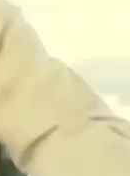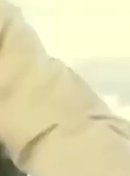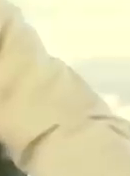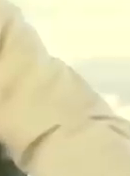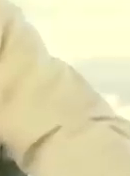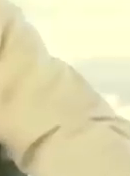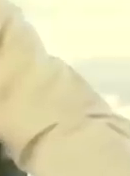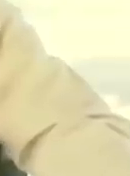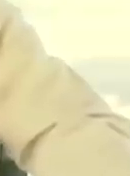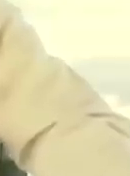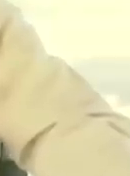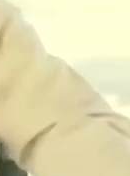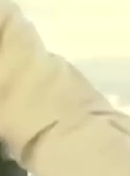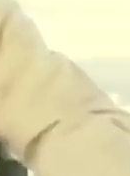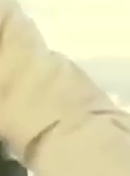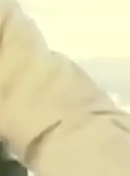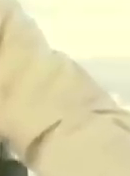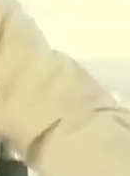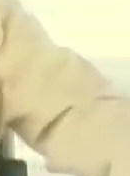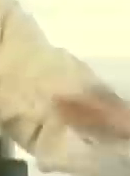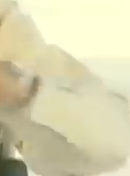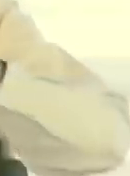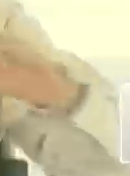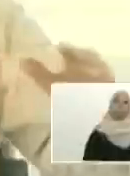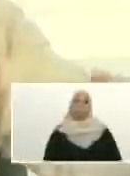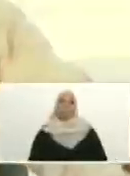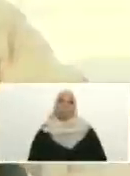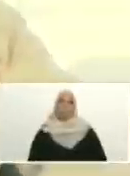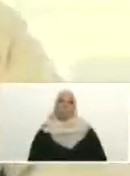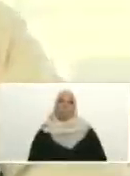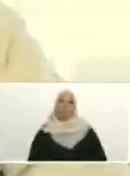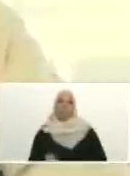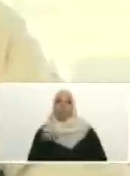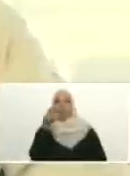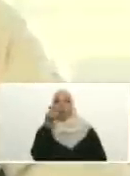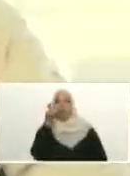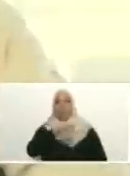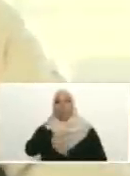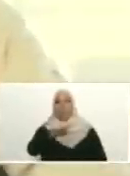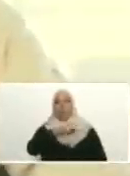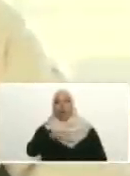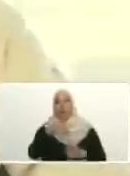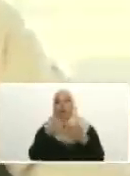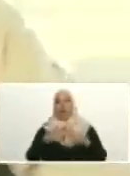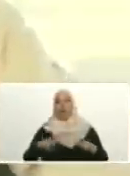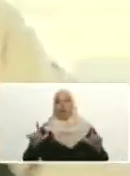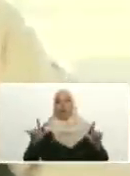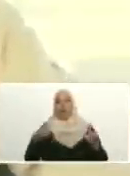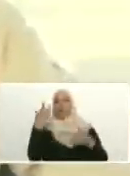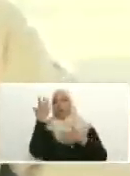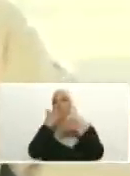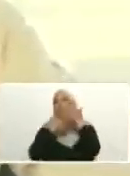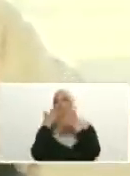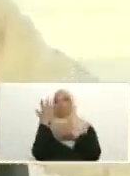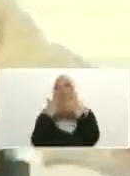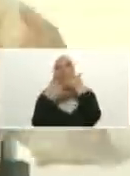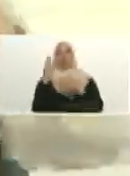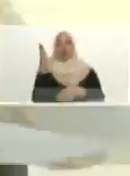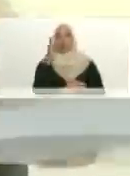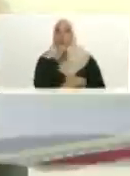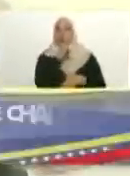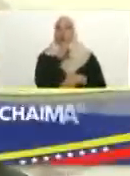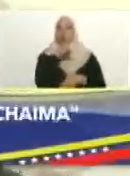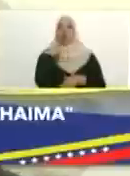Independencia o nada. Pueblo libre o nada. Que nadie se confunda en la batalla que